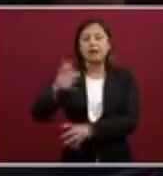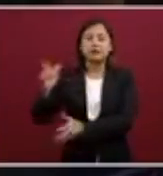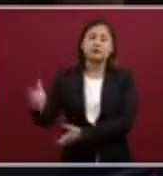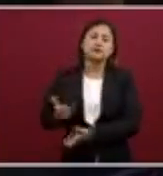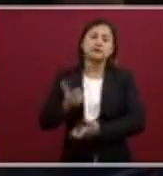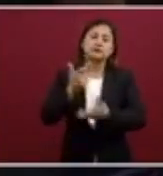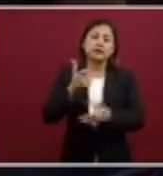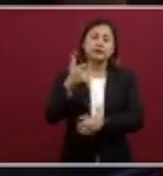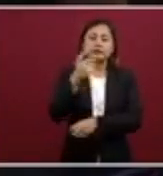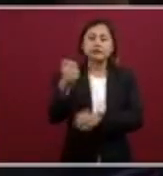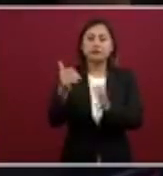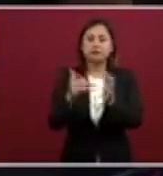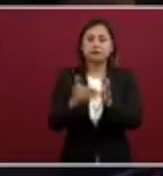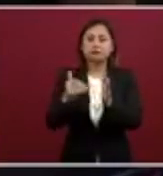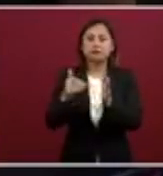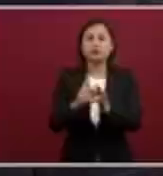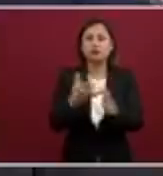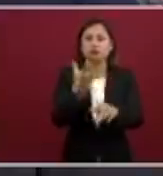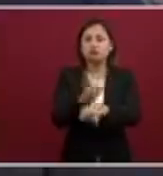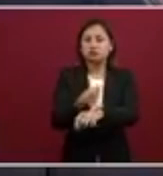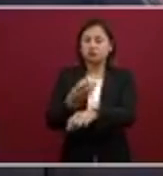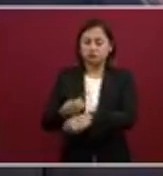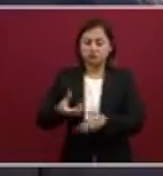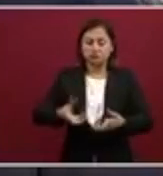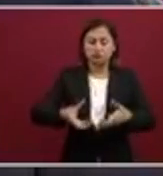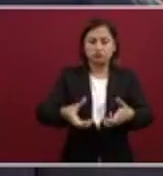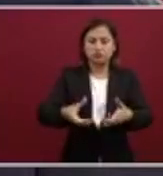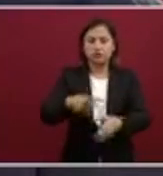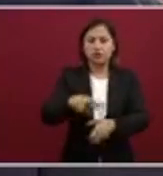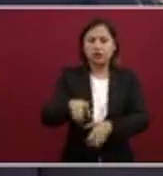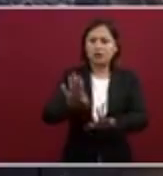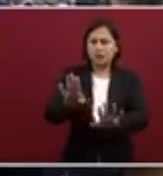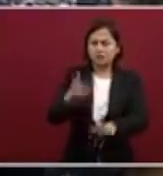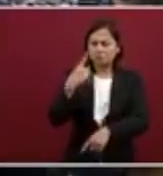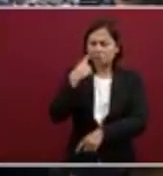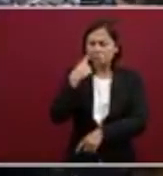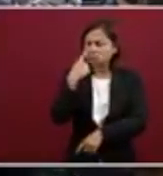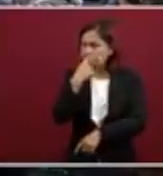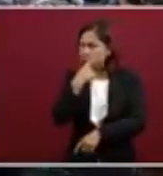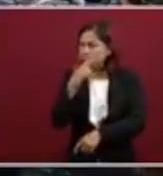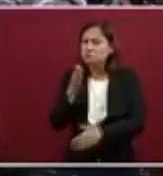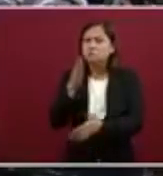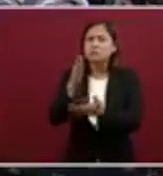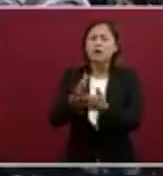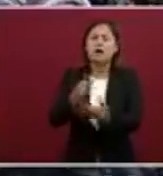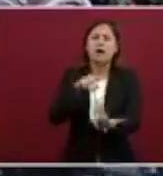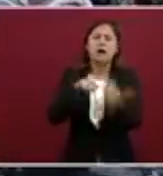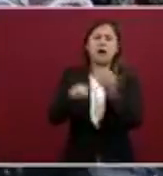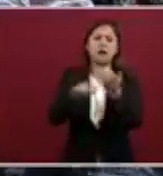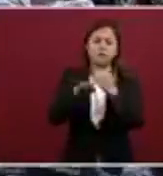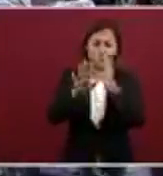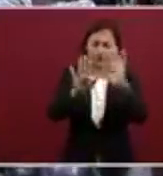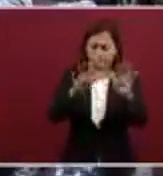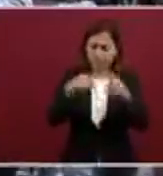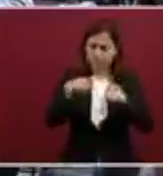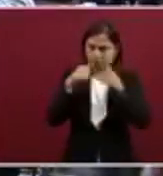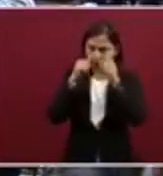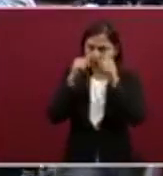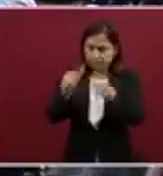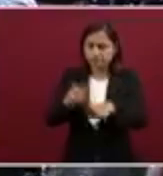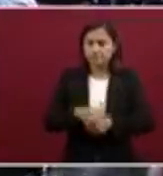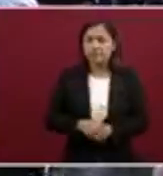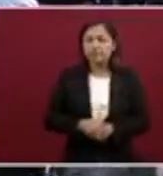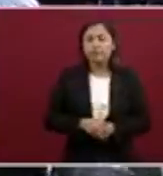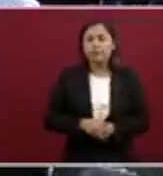urbano, pero tomo en cuenta lo que me dice de la carretera. En Los Cabos